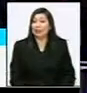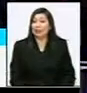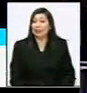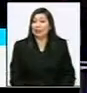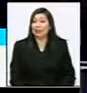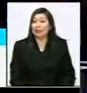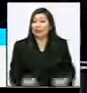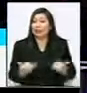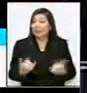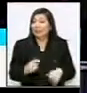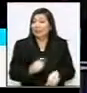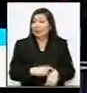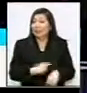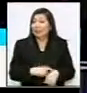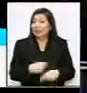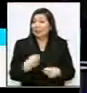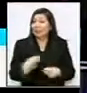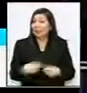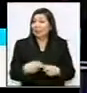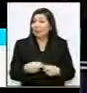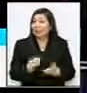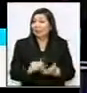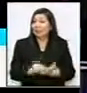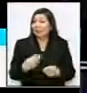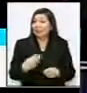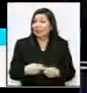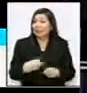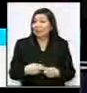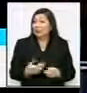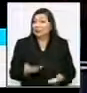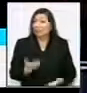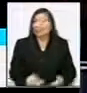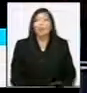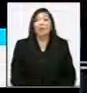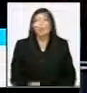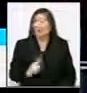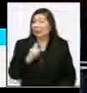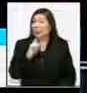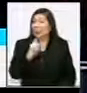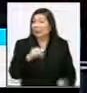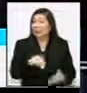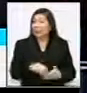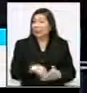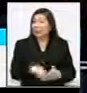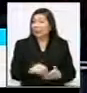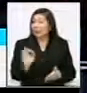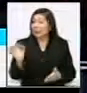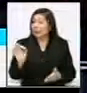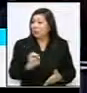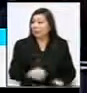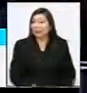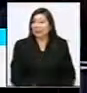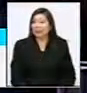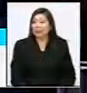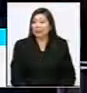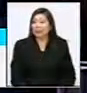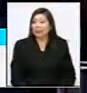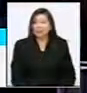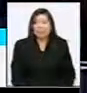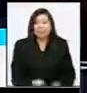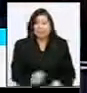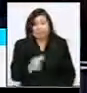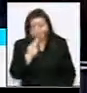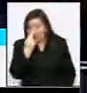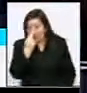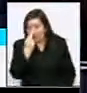Entonces, ese momento de crisis tan grave prácticamente no ha sido planteado casi nunca. Muy